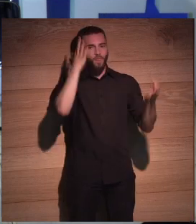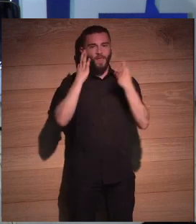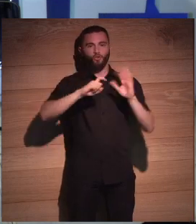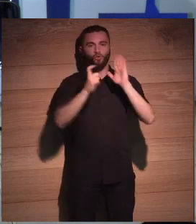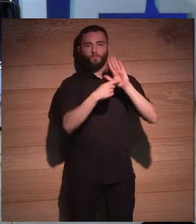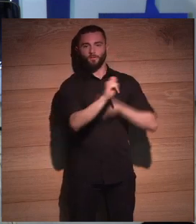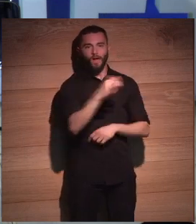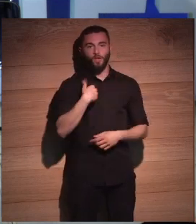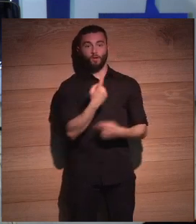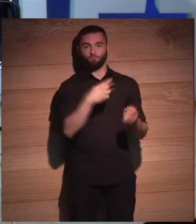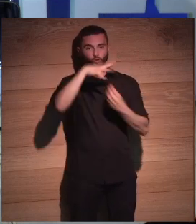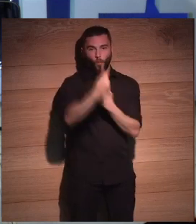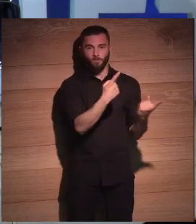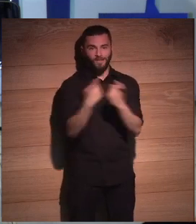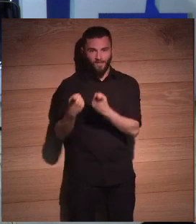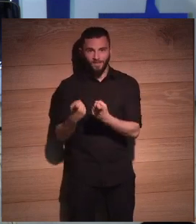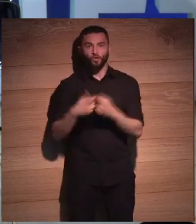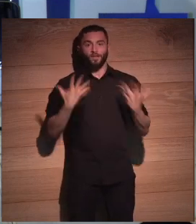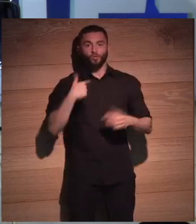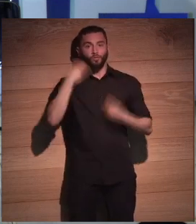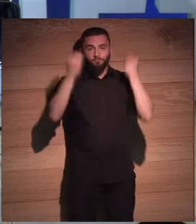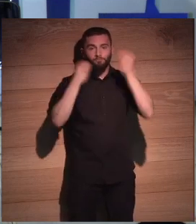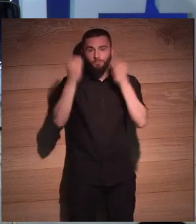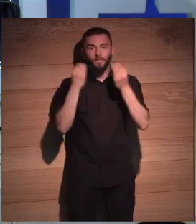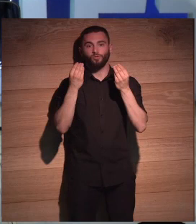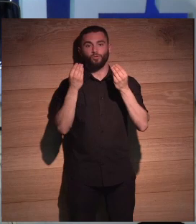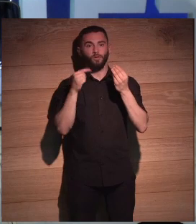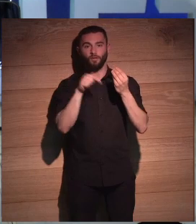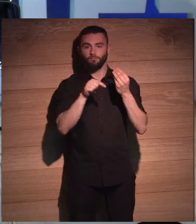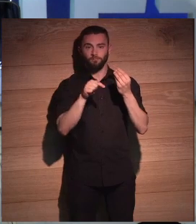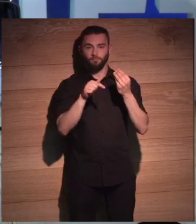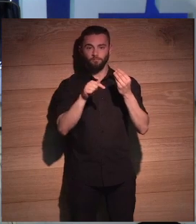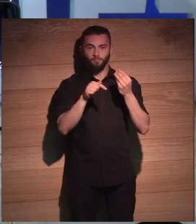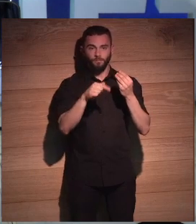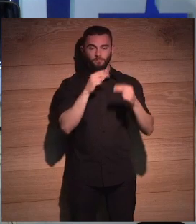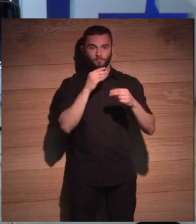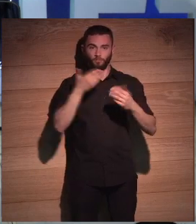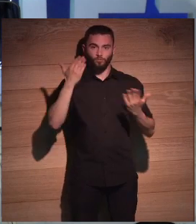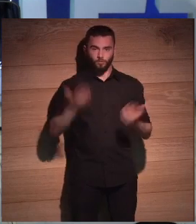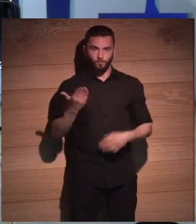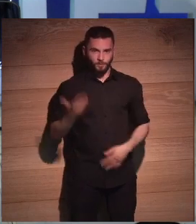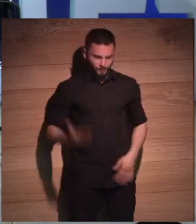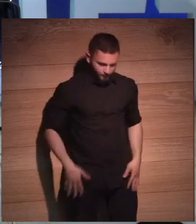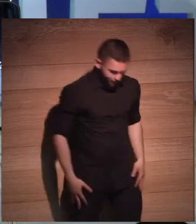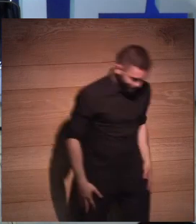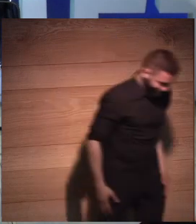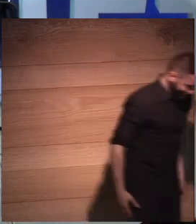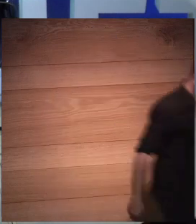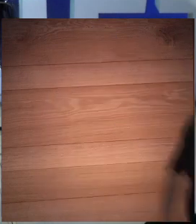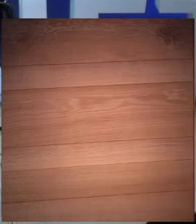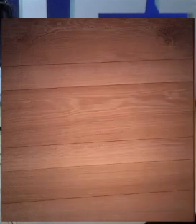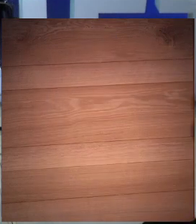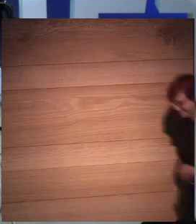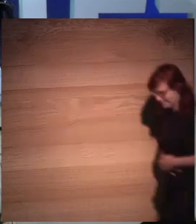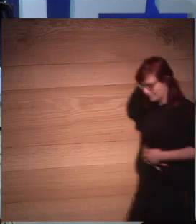los necesito los documentos y tal, ¿no? Entonces yo creo que lo han dominado de una forma muy, muy importante. Bueno, yo tengo una teoría loca